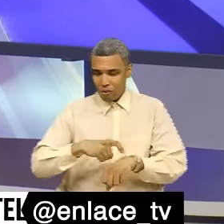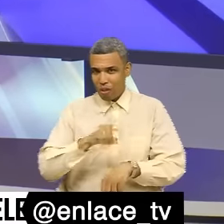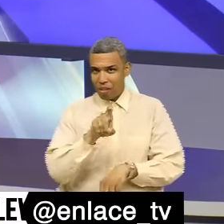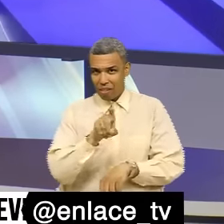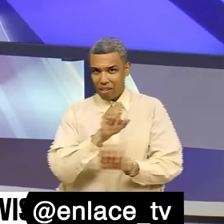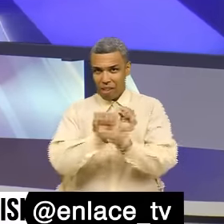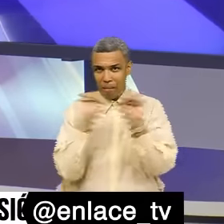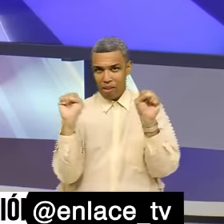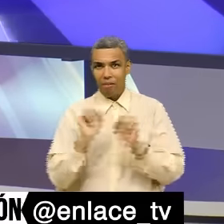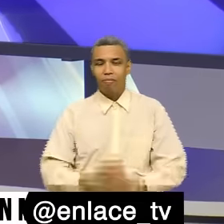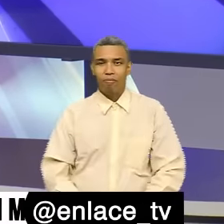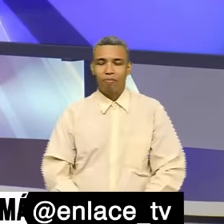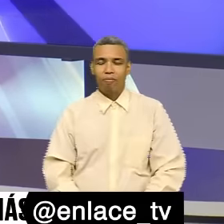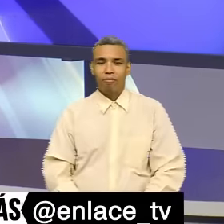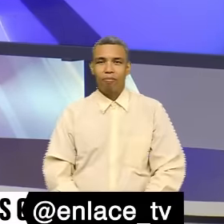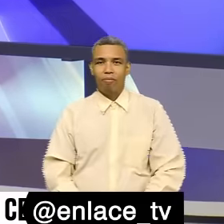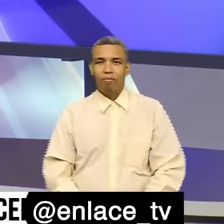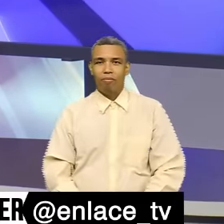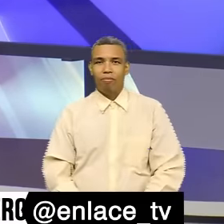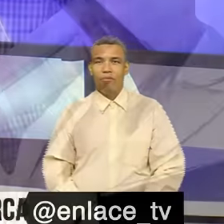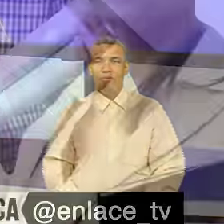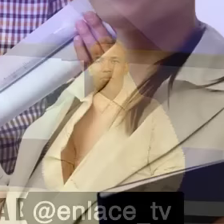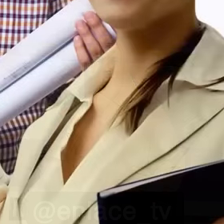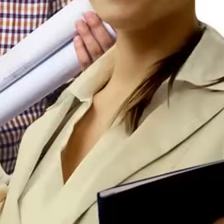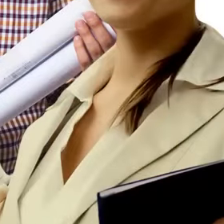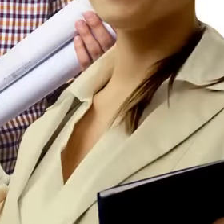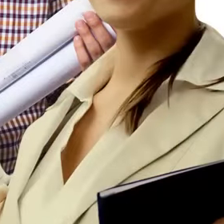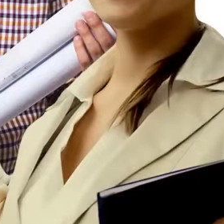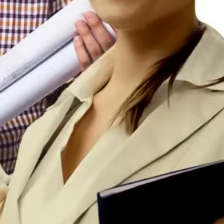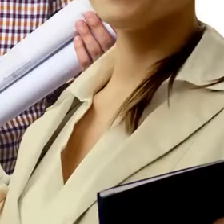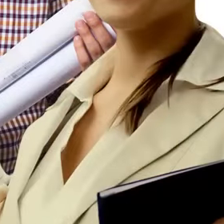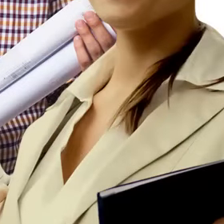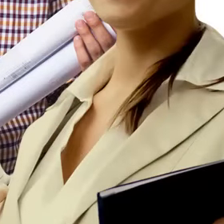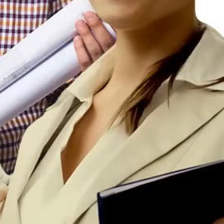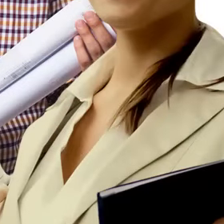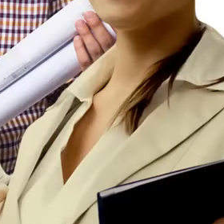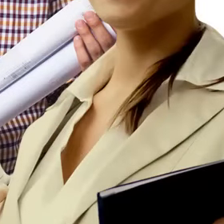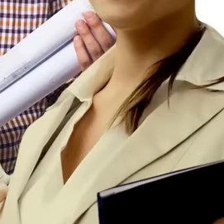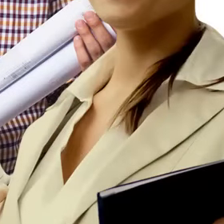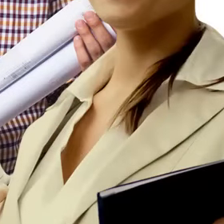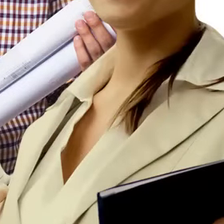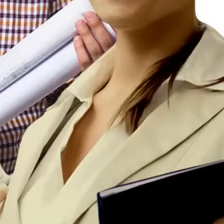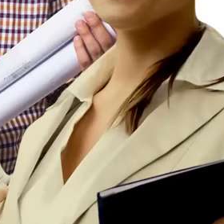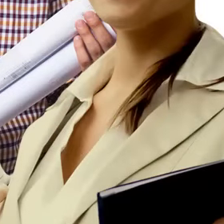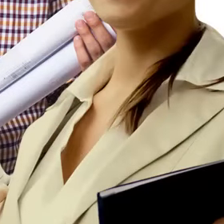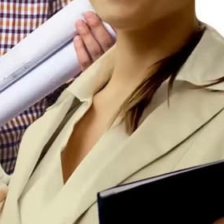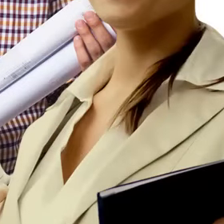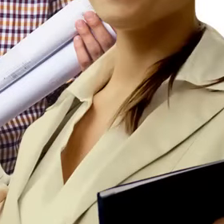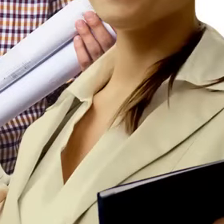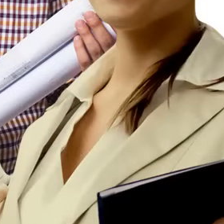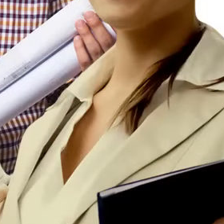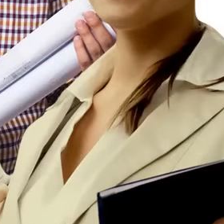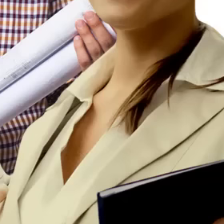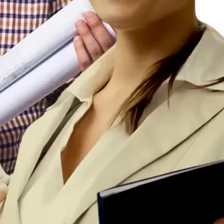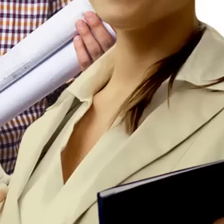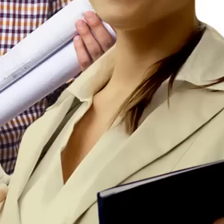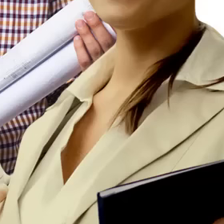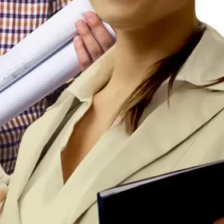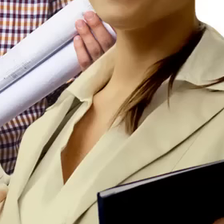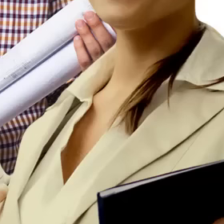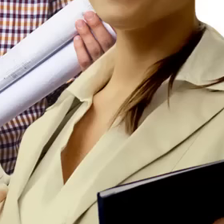AM. Estudie con la Universidad del Norte una especialización en gerencia de proyectos y ingeniería o una especialización en seguridad y salud